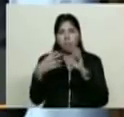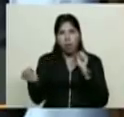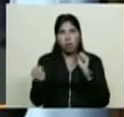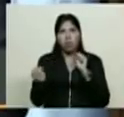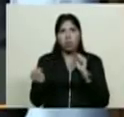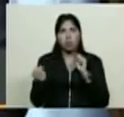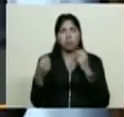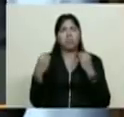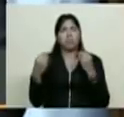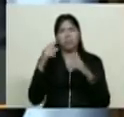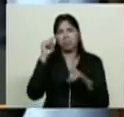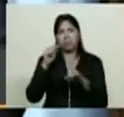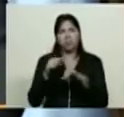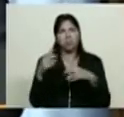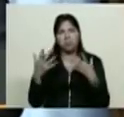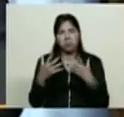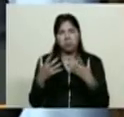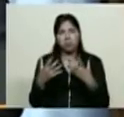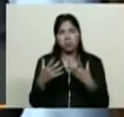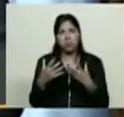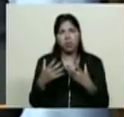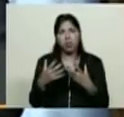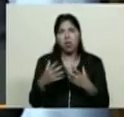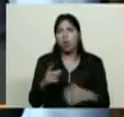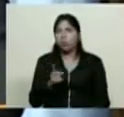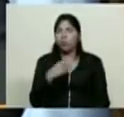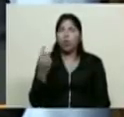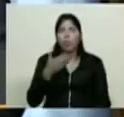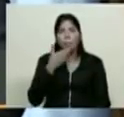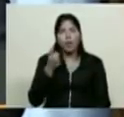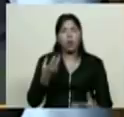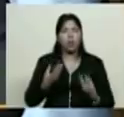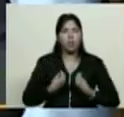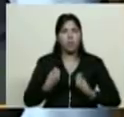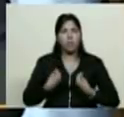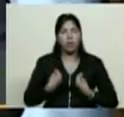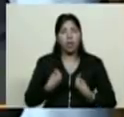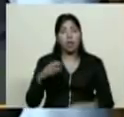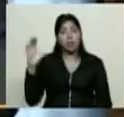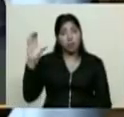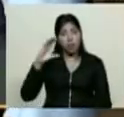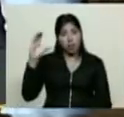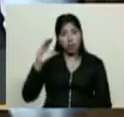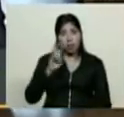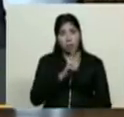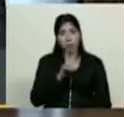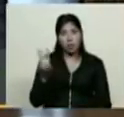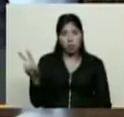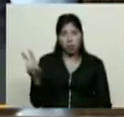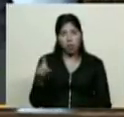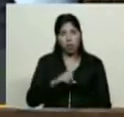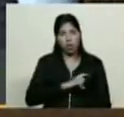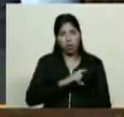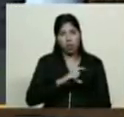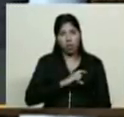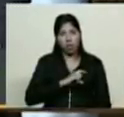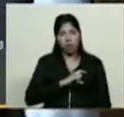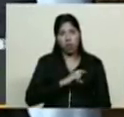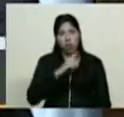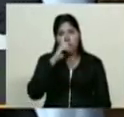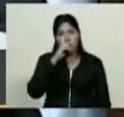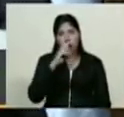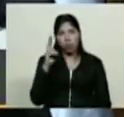para alcanzar el bienestar colectivo. Caracas, 22 de enero del